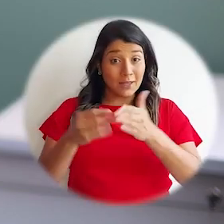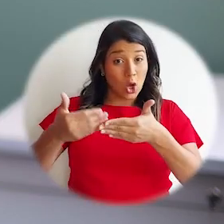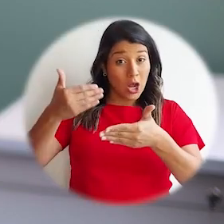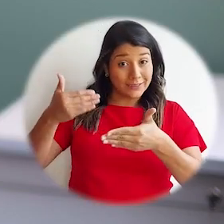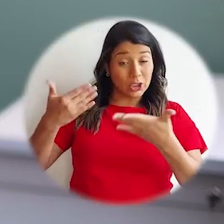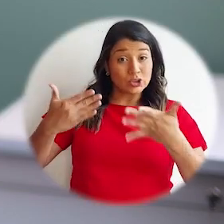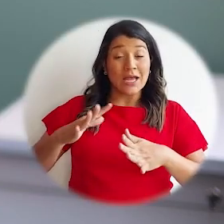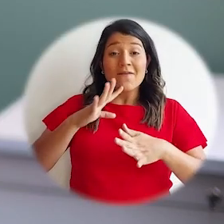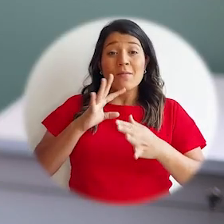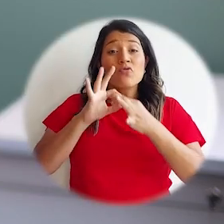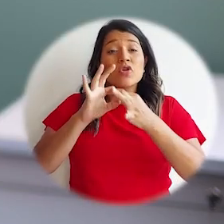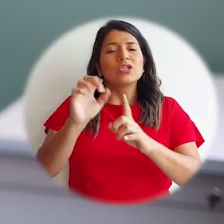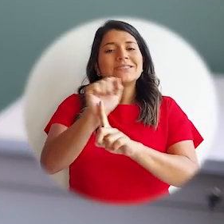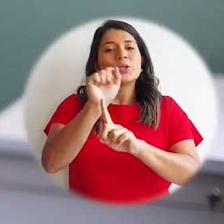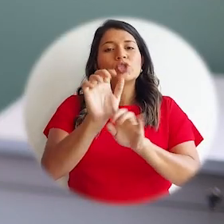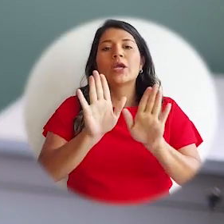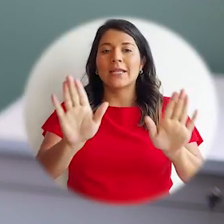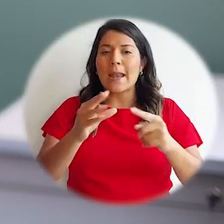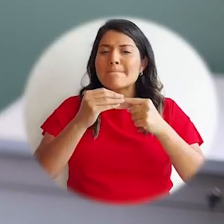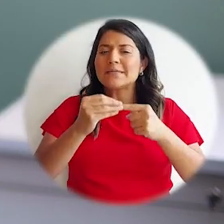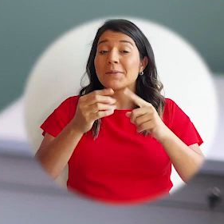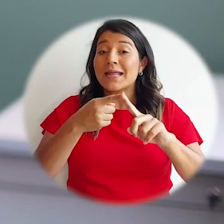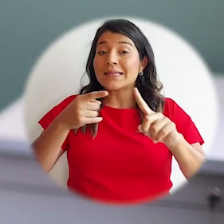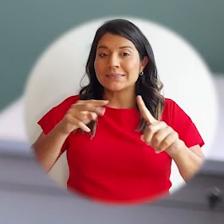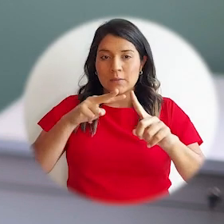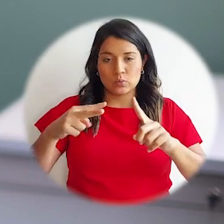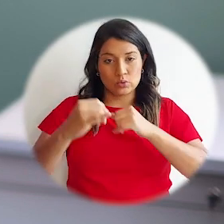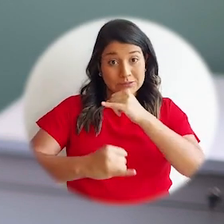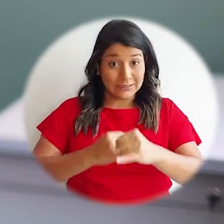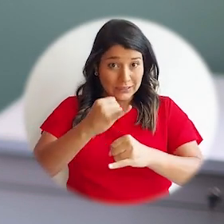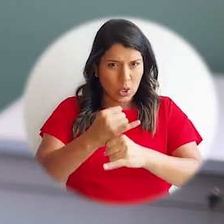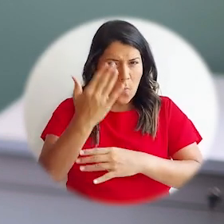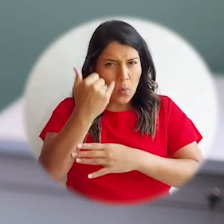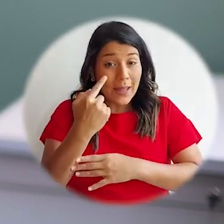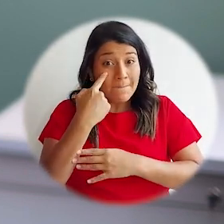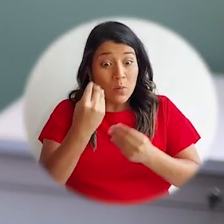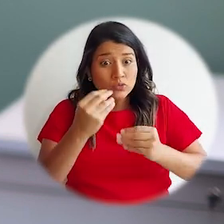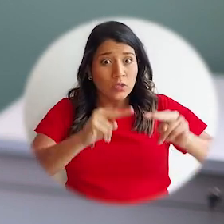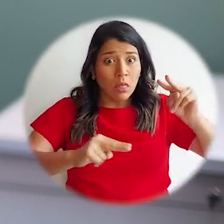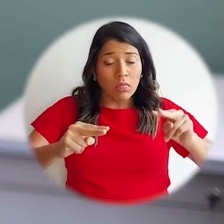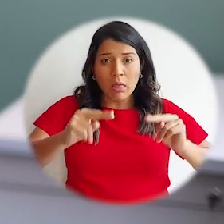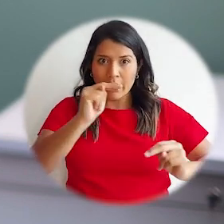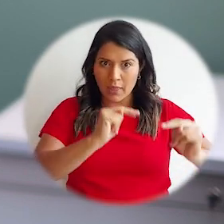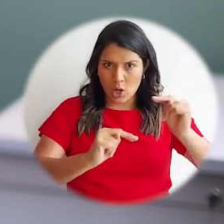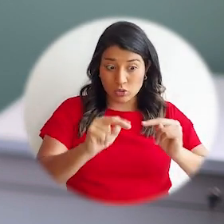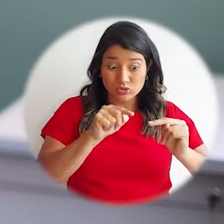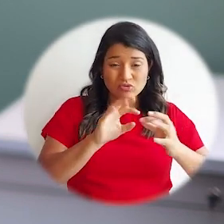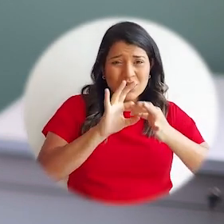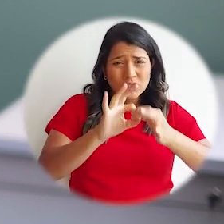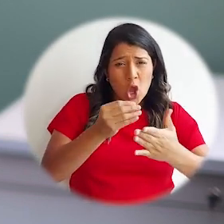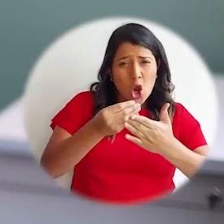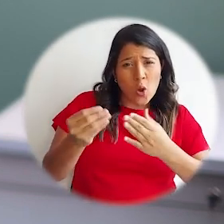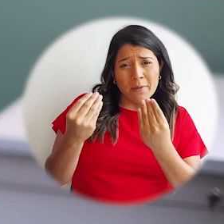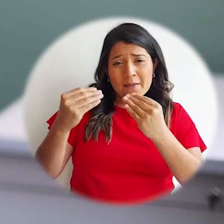En videos anteriores, hemos venido conversando sobre el contexto macro, especialmente a nivel internacional, donde se ha visto mucho movimiento en los mercados. La